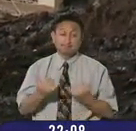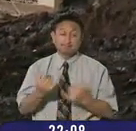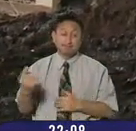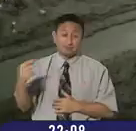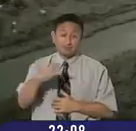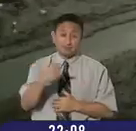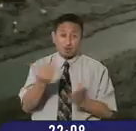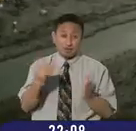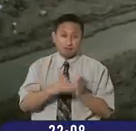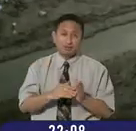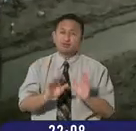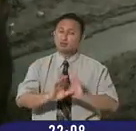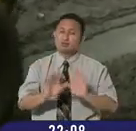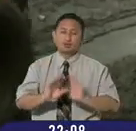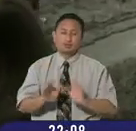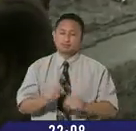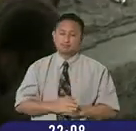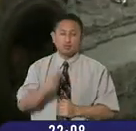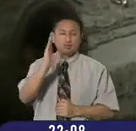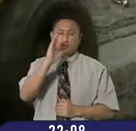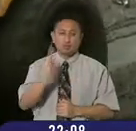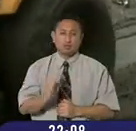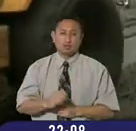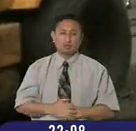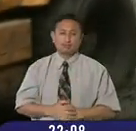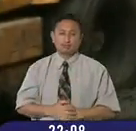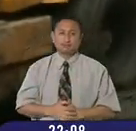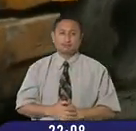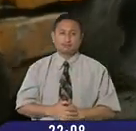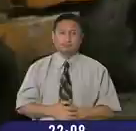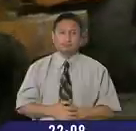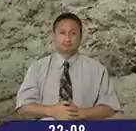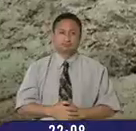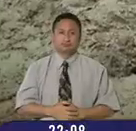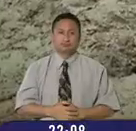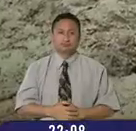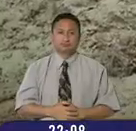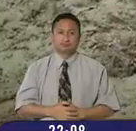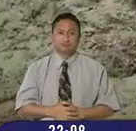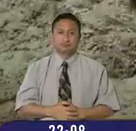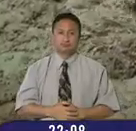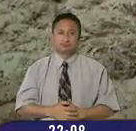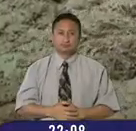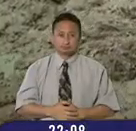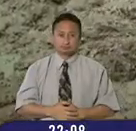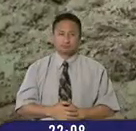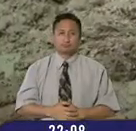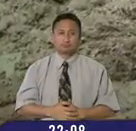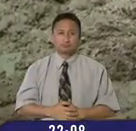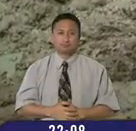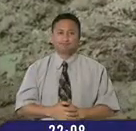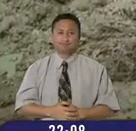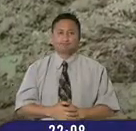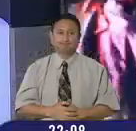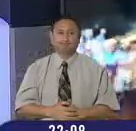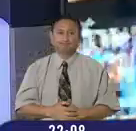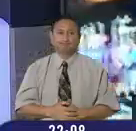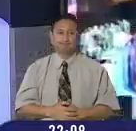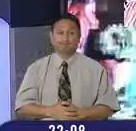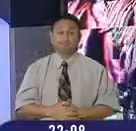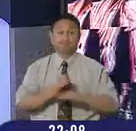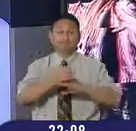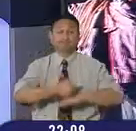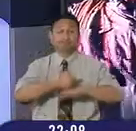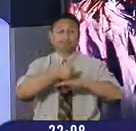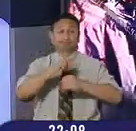tragedia así nunca más vuelva a ocurrir. Informó Maril Caramillo.